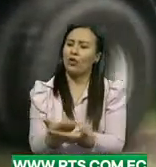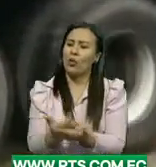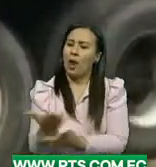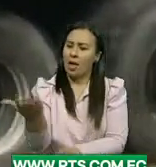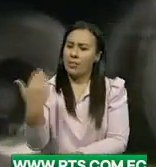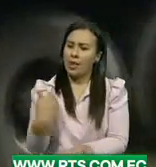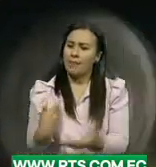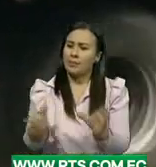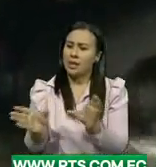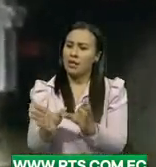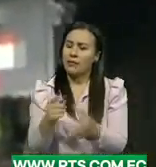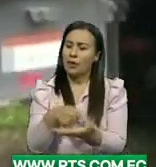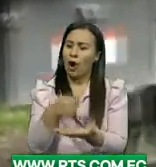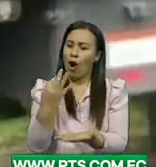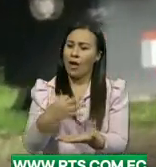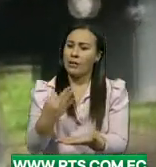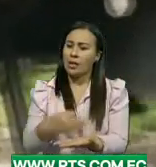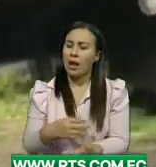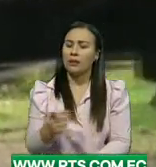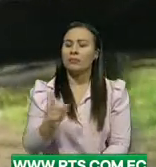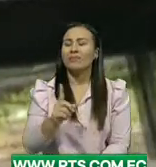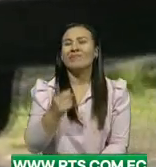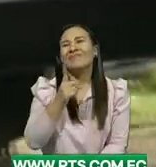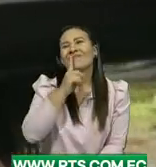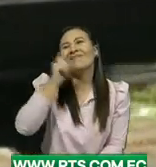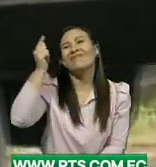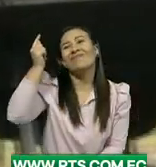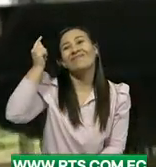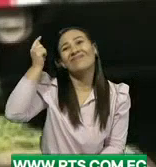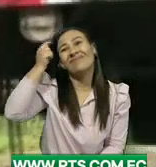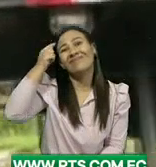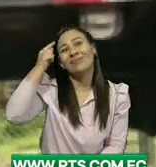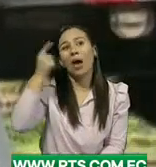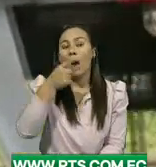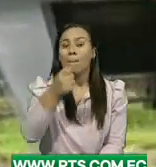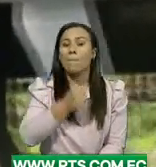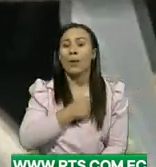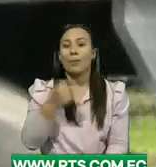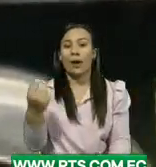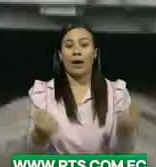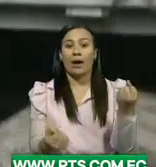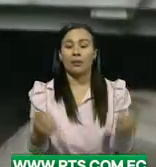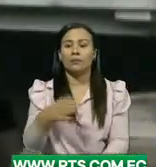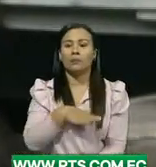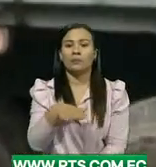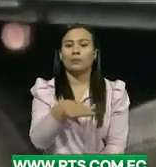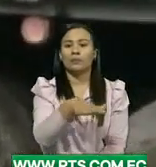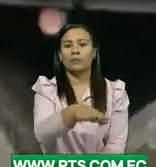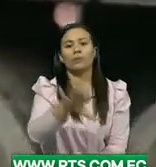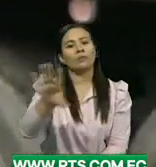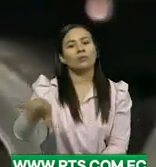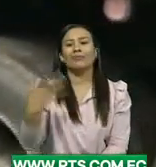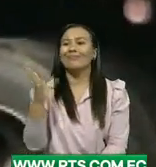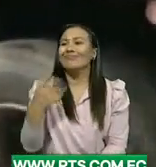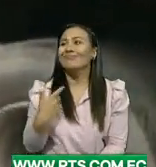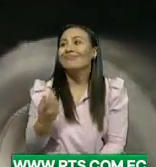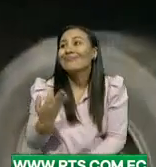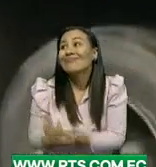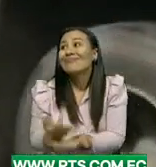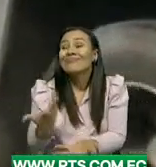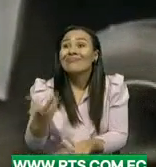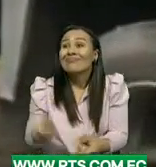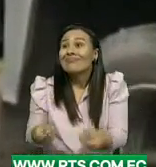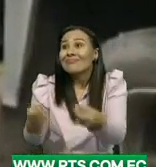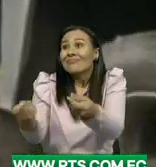que se trataba de un cargamento aurífero. Los dueños de los vehículos que estaban transportando las rocas no tenían documento alguno